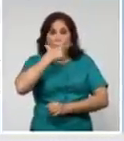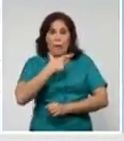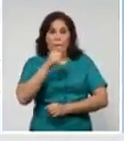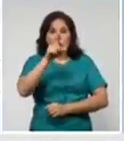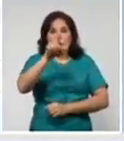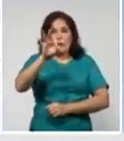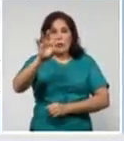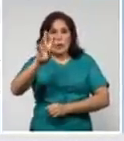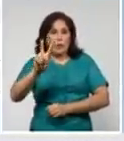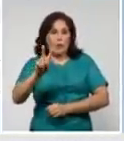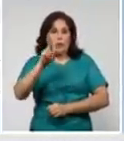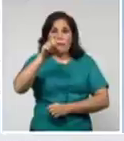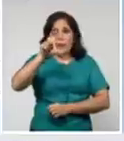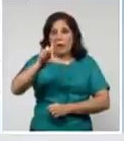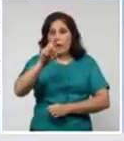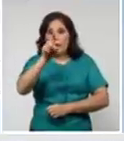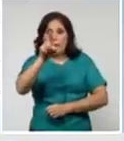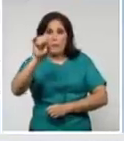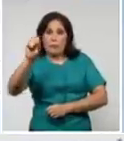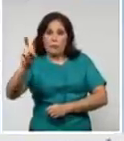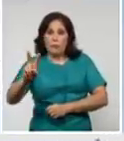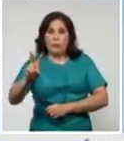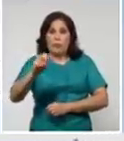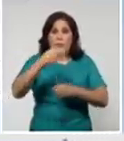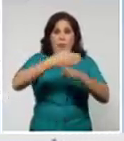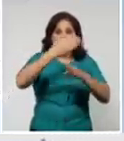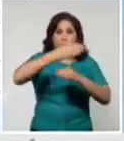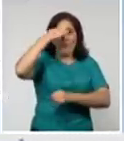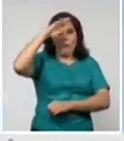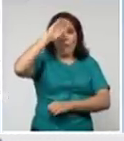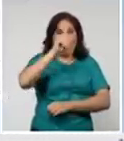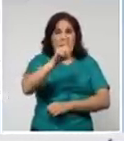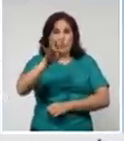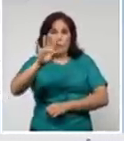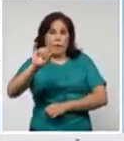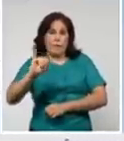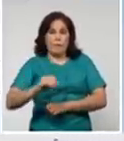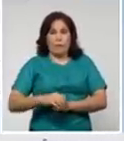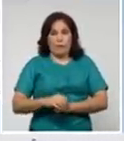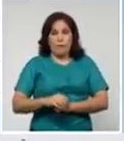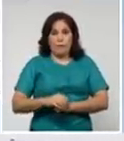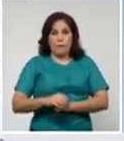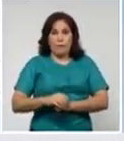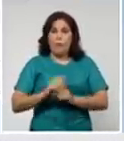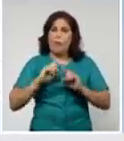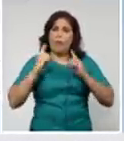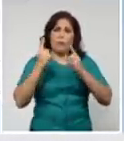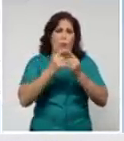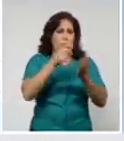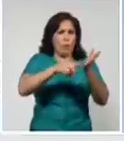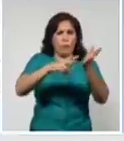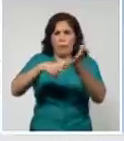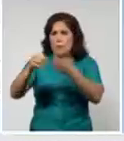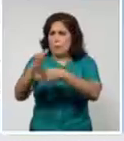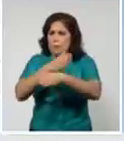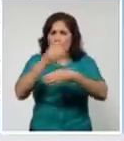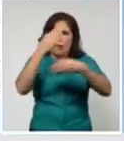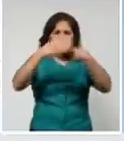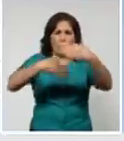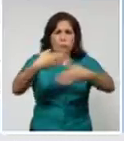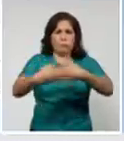de Villa Clara 102, de Santiago 146, de todas las provincias se procesaron muestras.